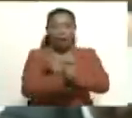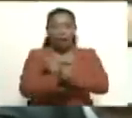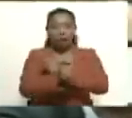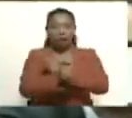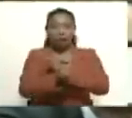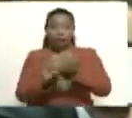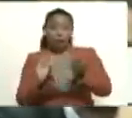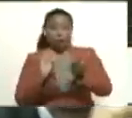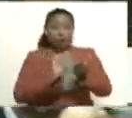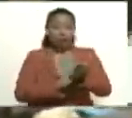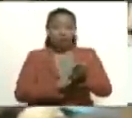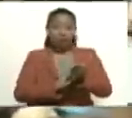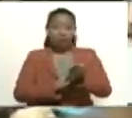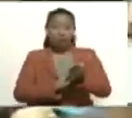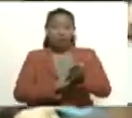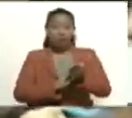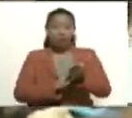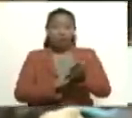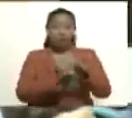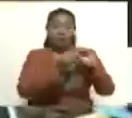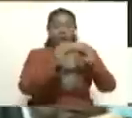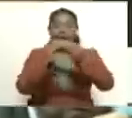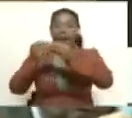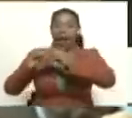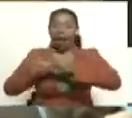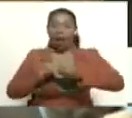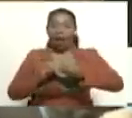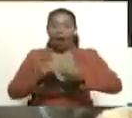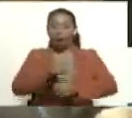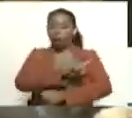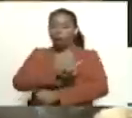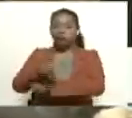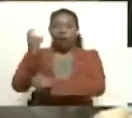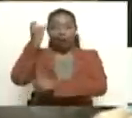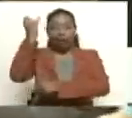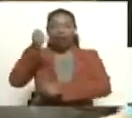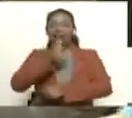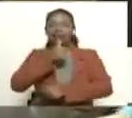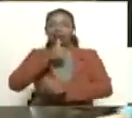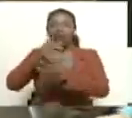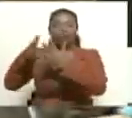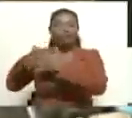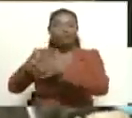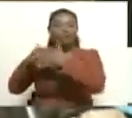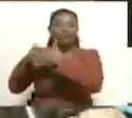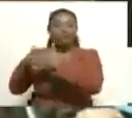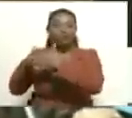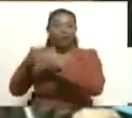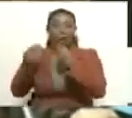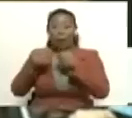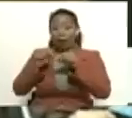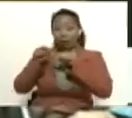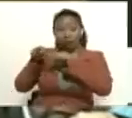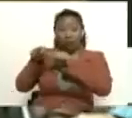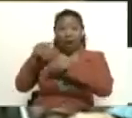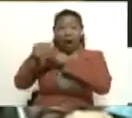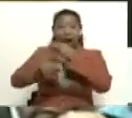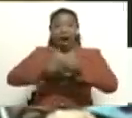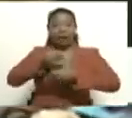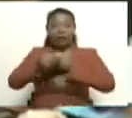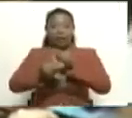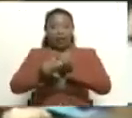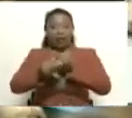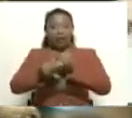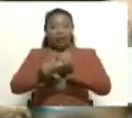como traje a la medida ordenado por el imperialismo para con ello trastocar el